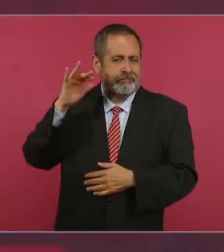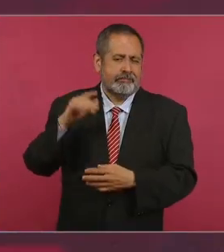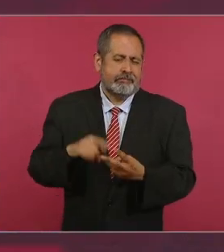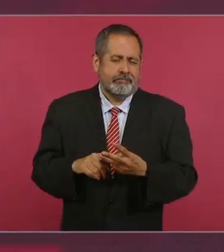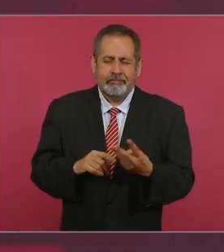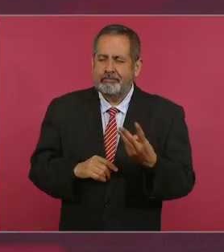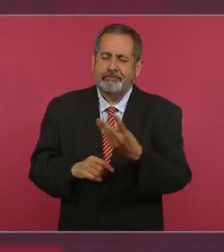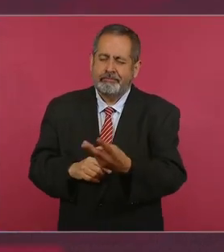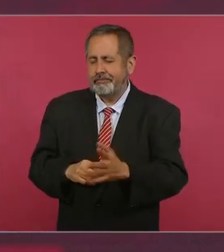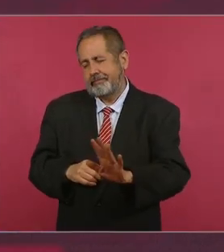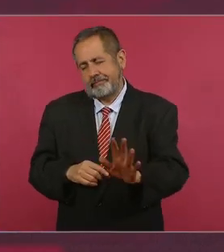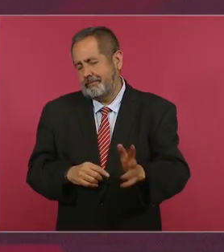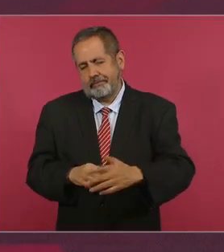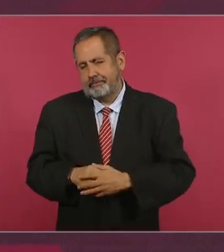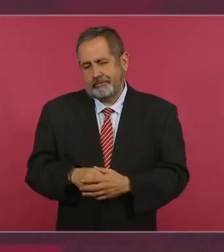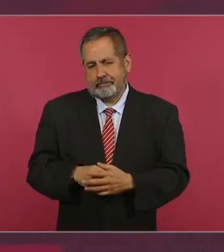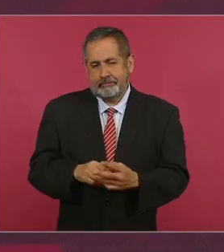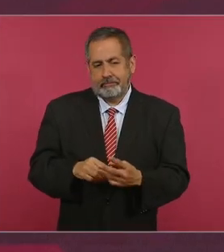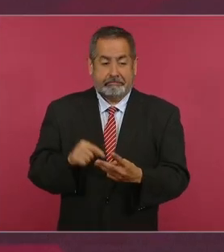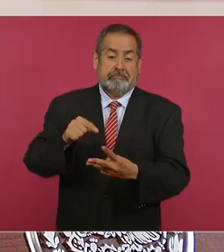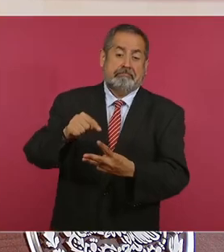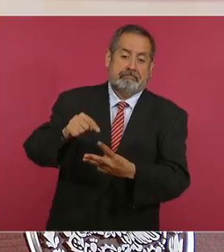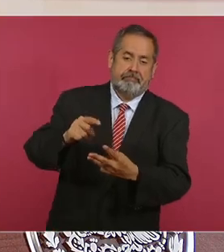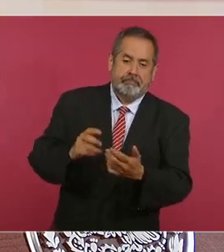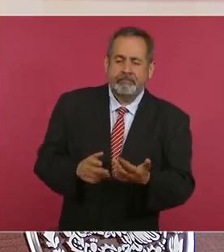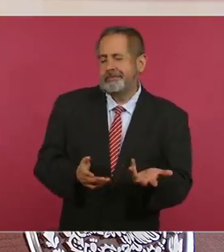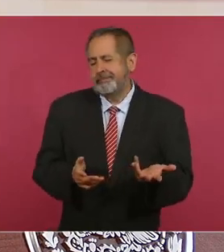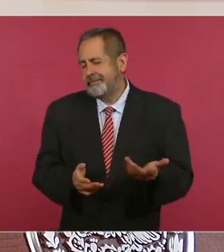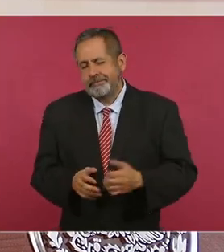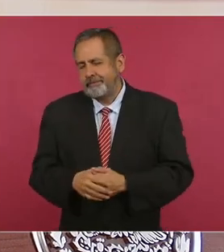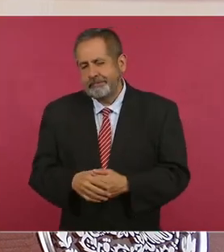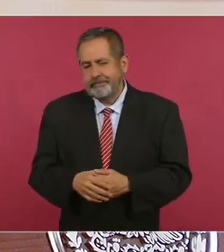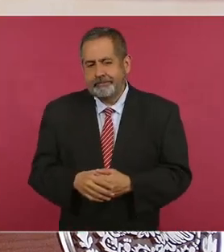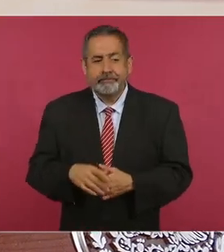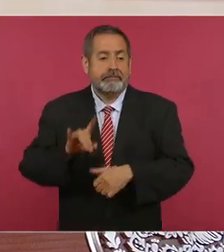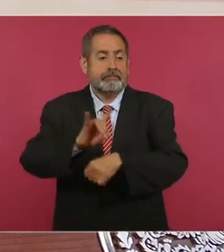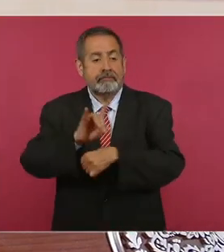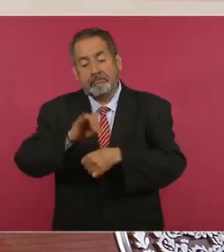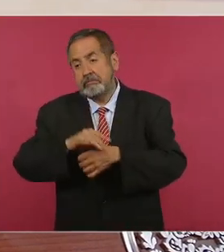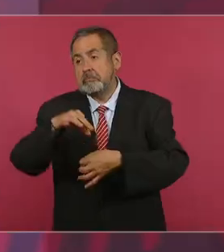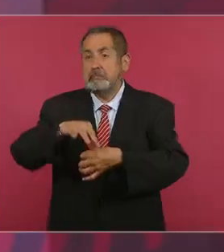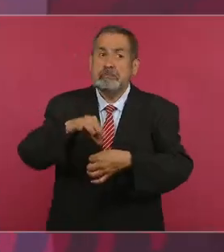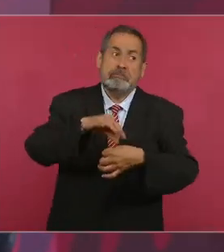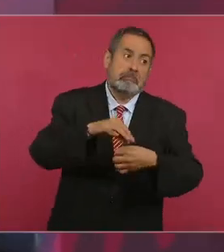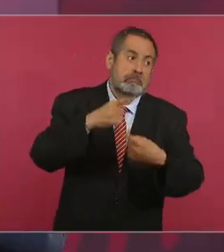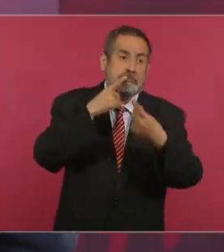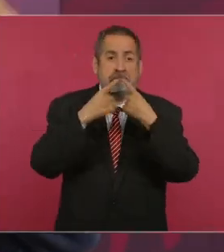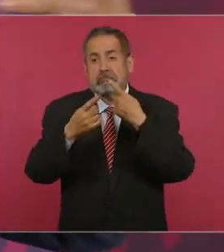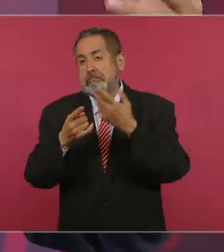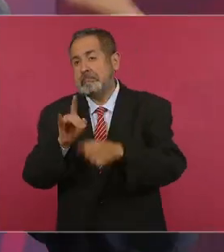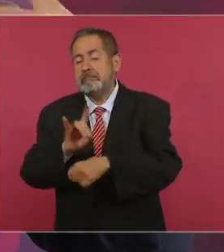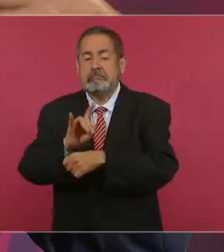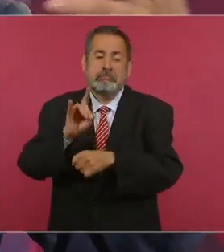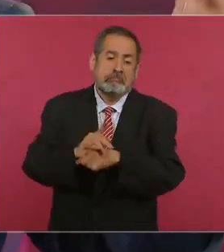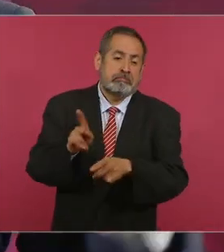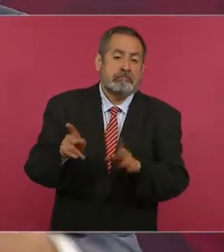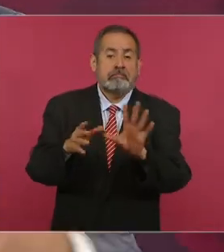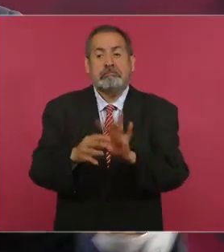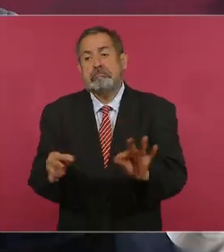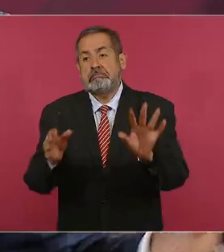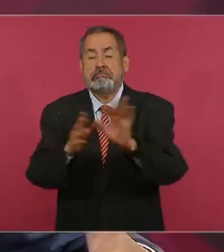ella o él. Y entonces hacían la faramaya, ¿no? Que discutían